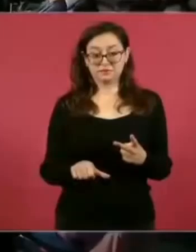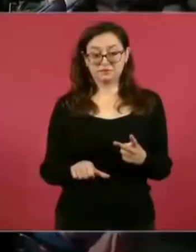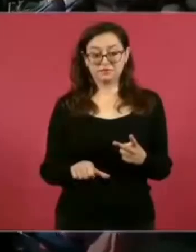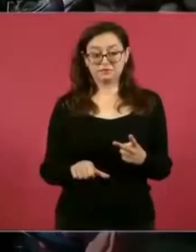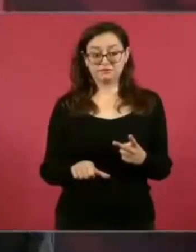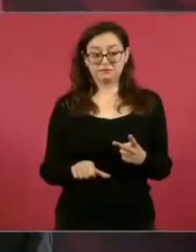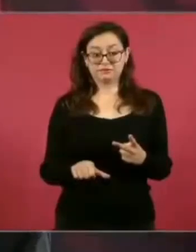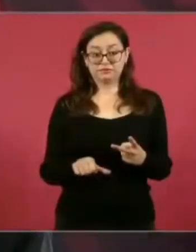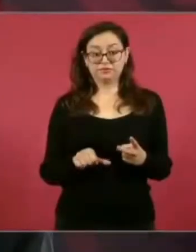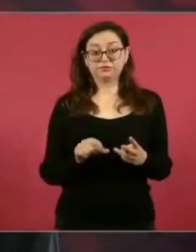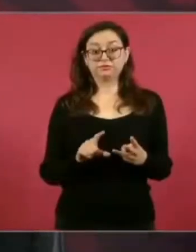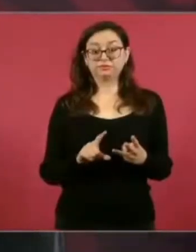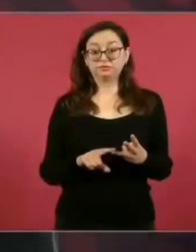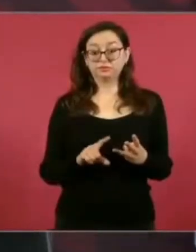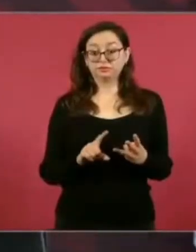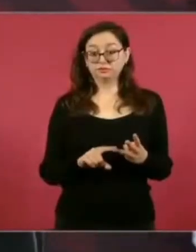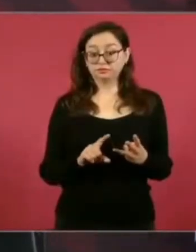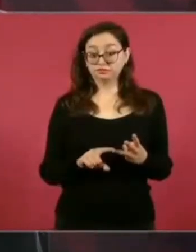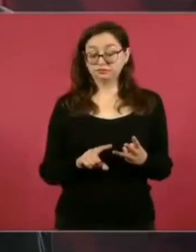tienen algún interés en